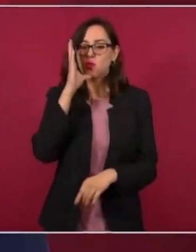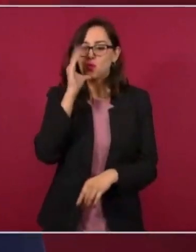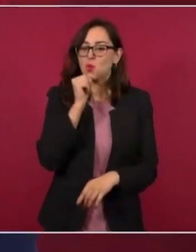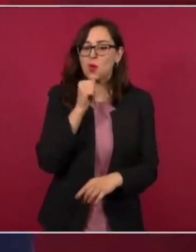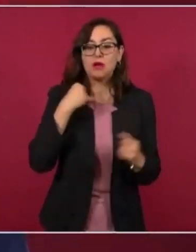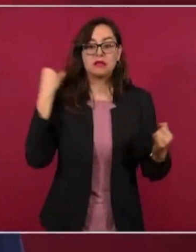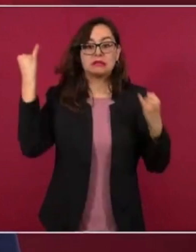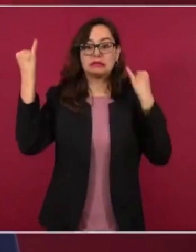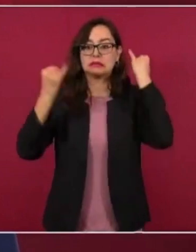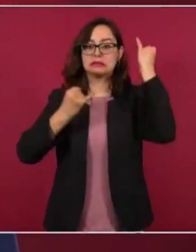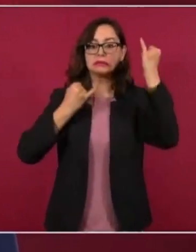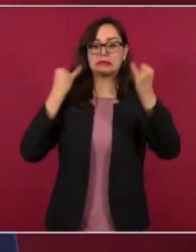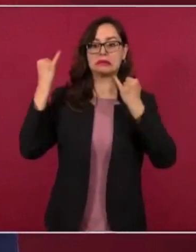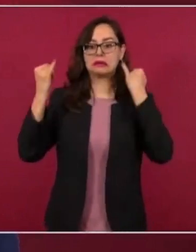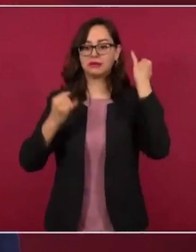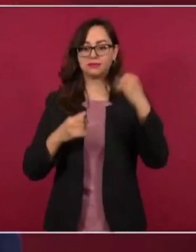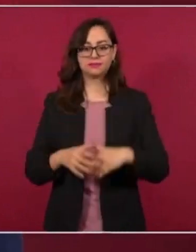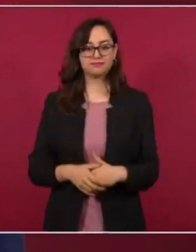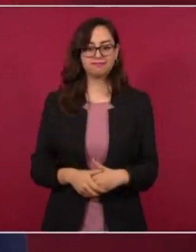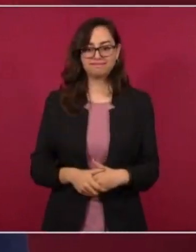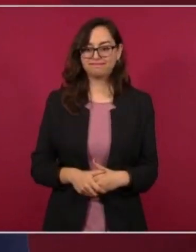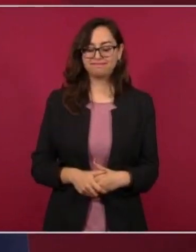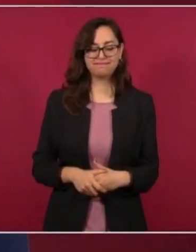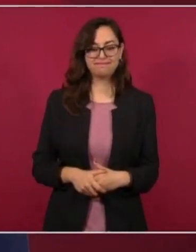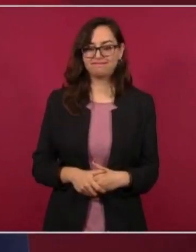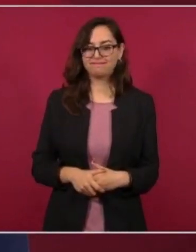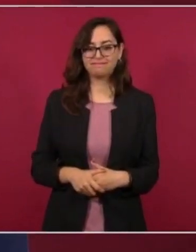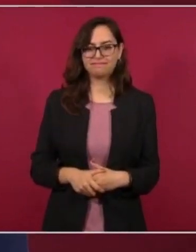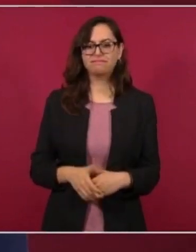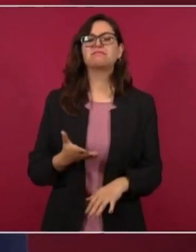en que desde el Estado